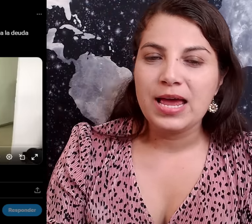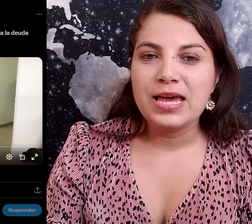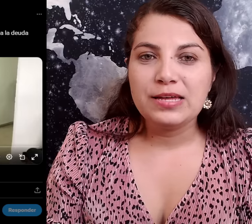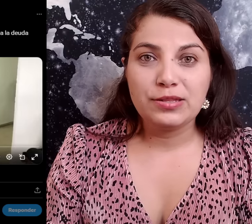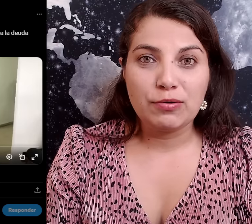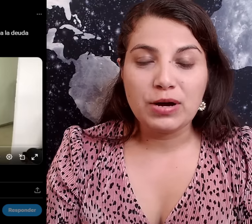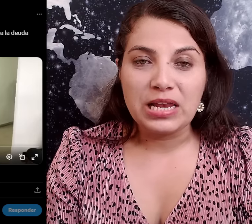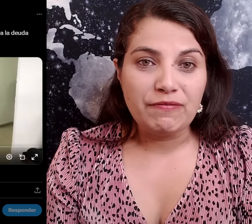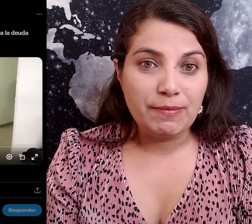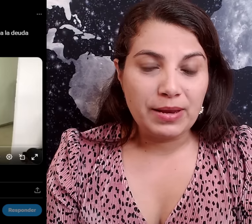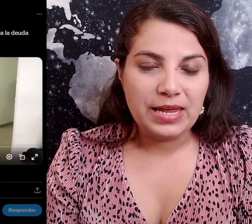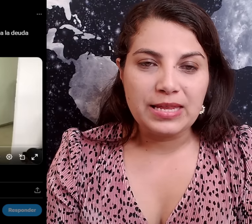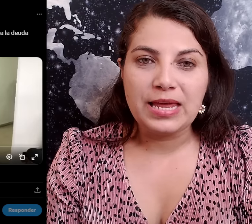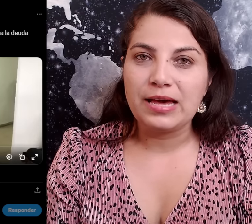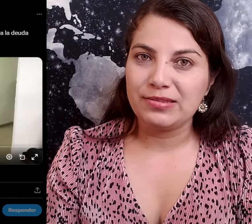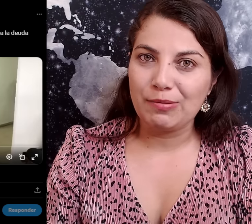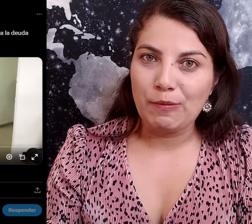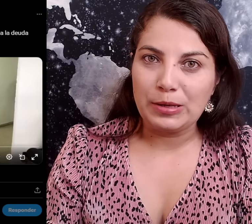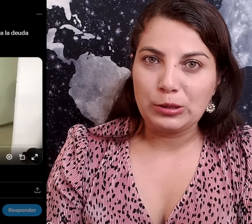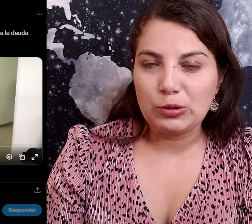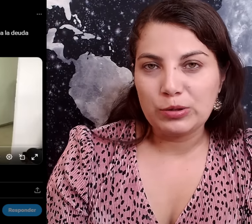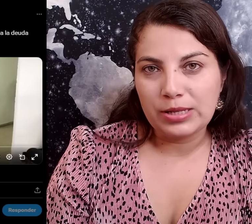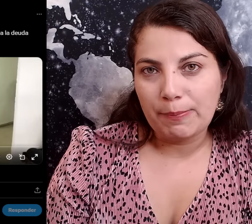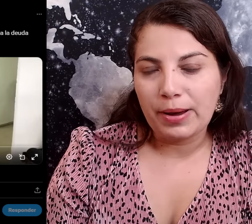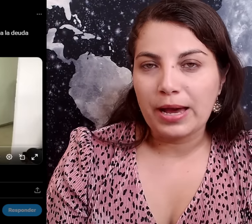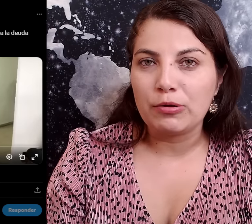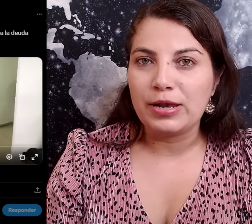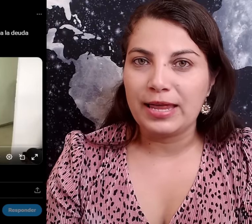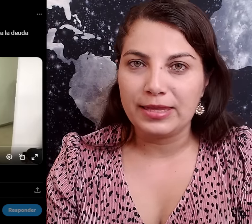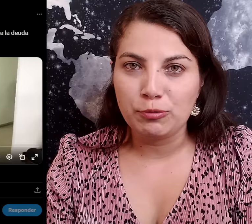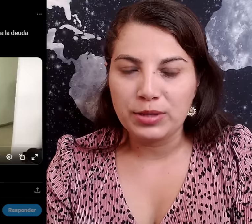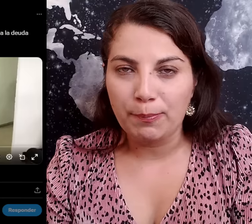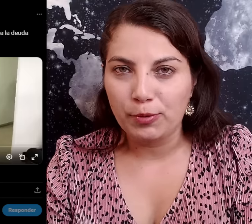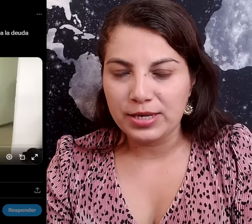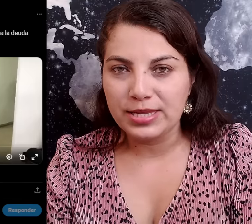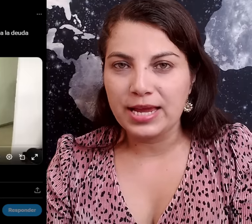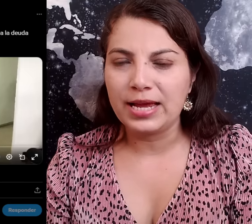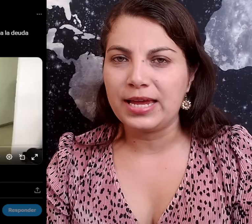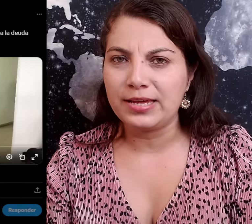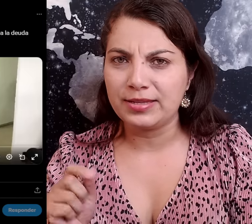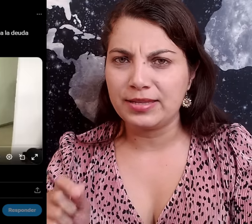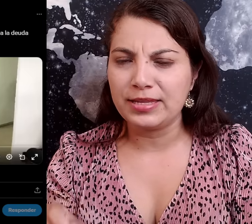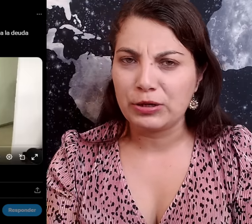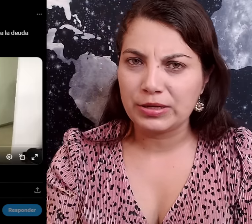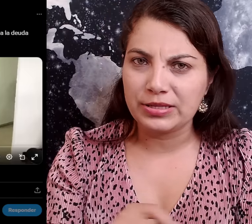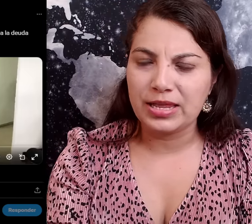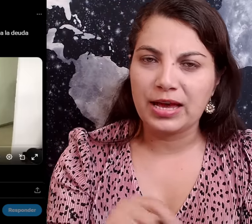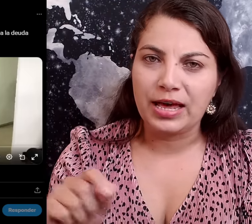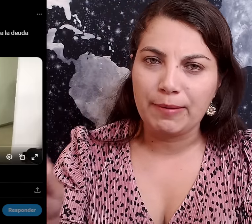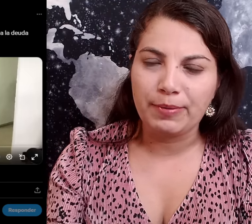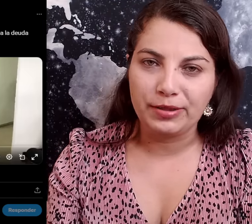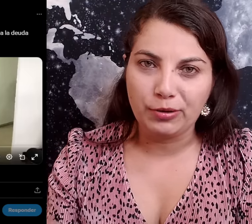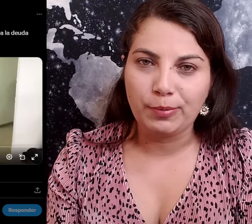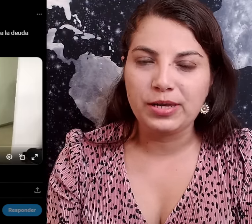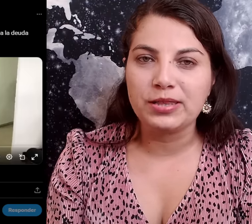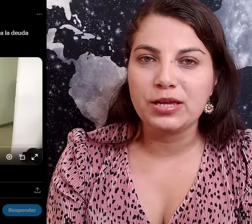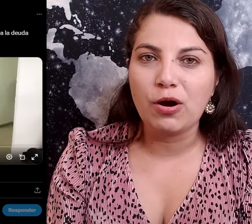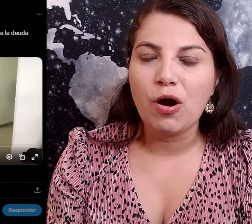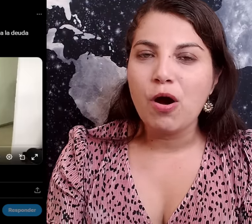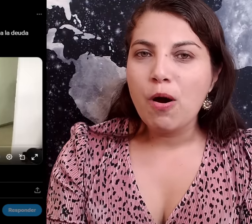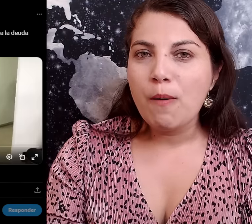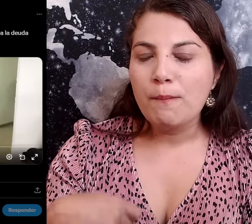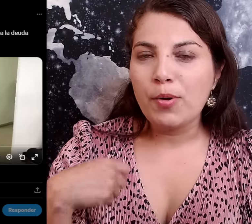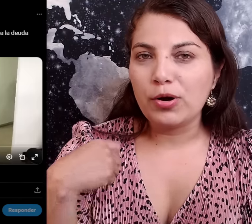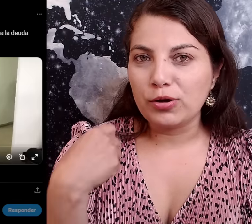campaña. Según el FMLN, hasta el momento no se le ha pagado la deuda política, que es ese dinero que se le da a cada partido